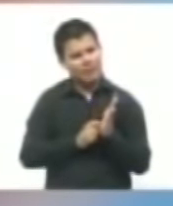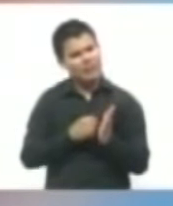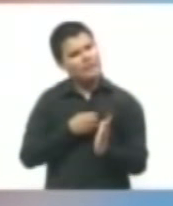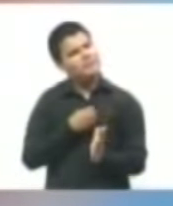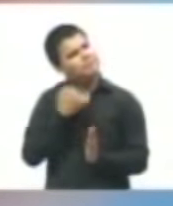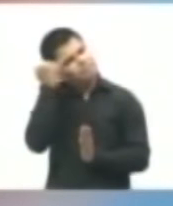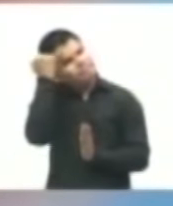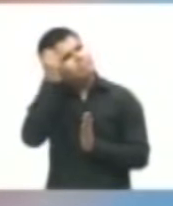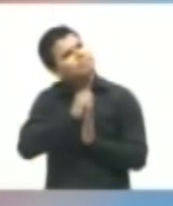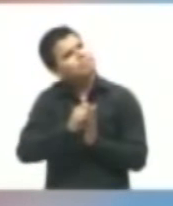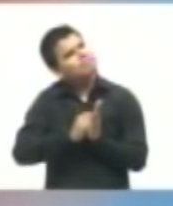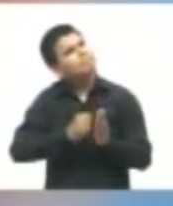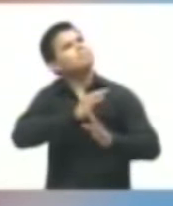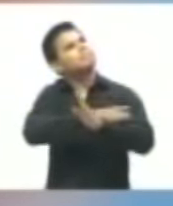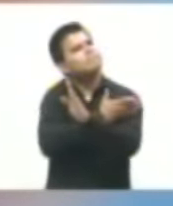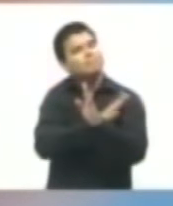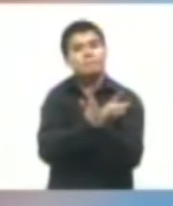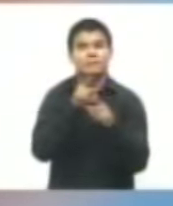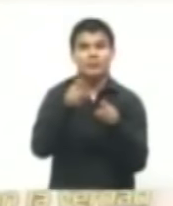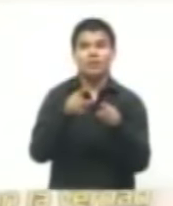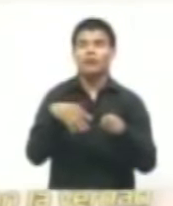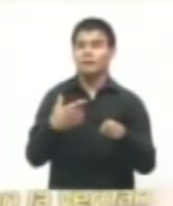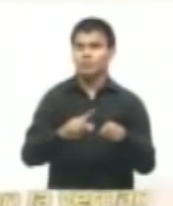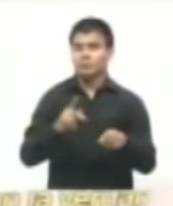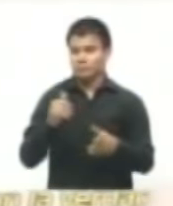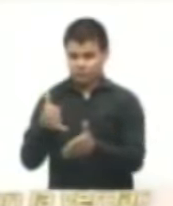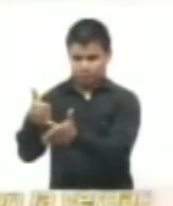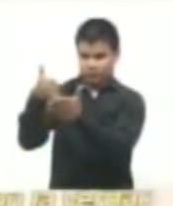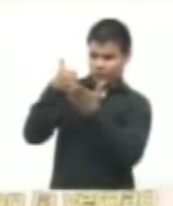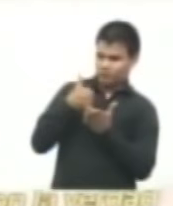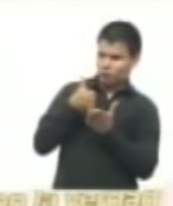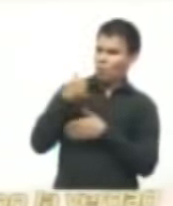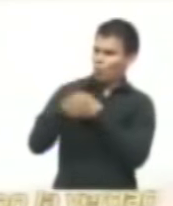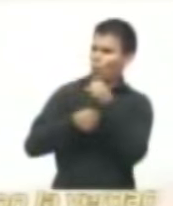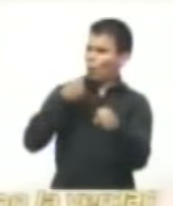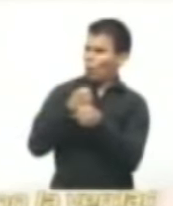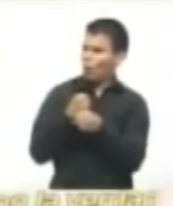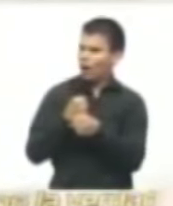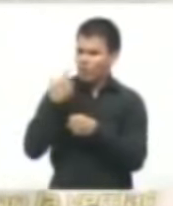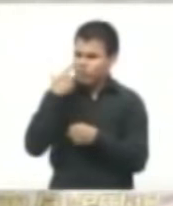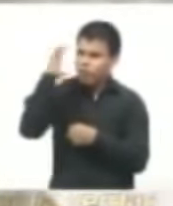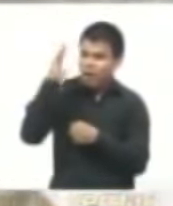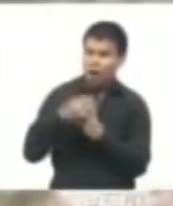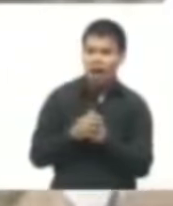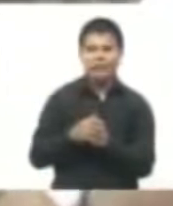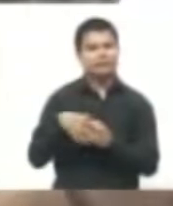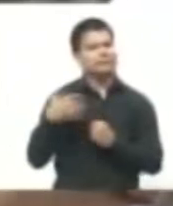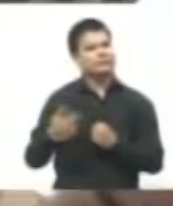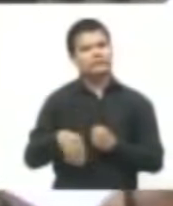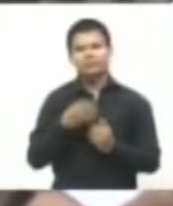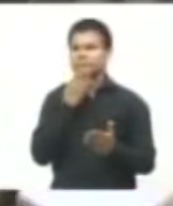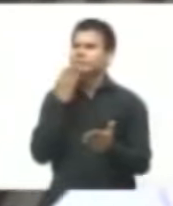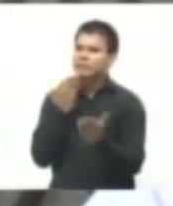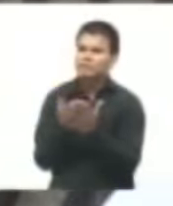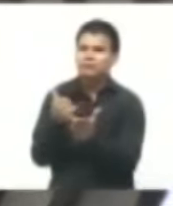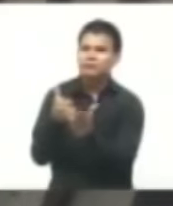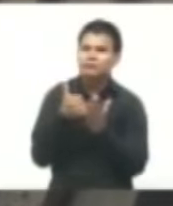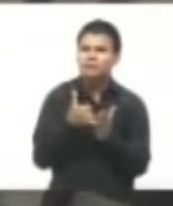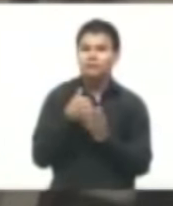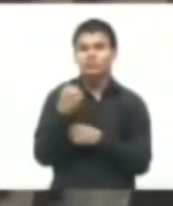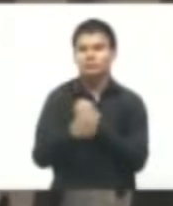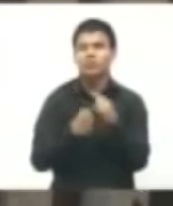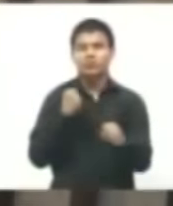el 2016 fue elegido como el compositor del año. Estamos celebrando el galardón que gracias a Dios obtuve compositor del